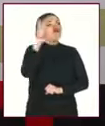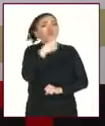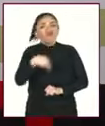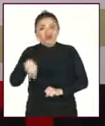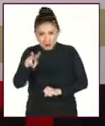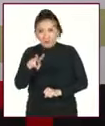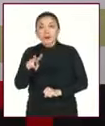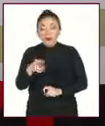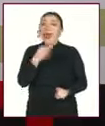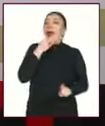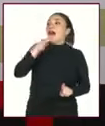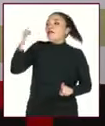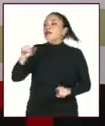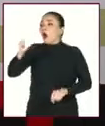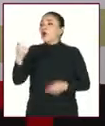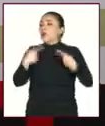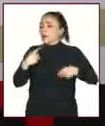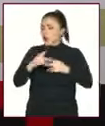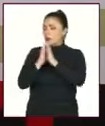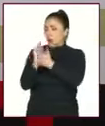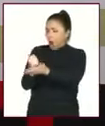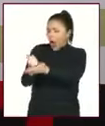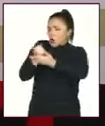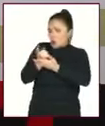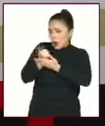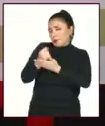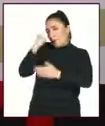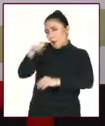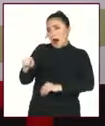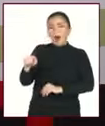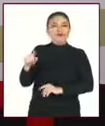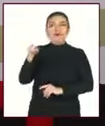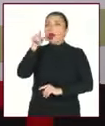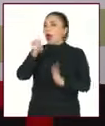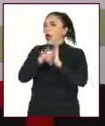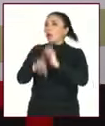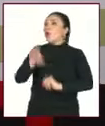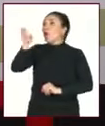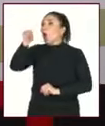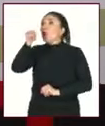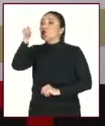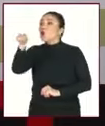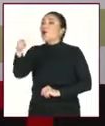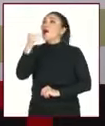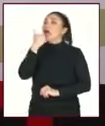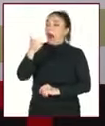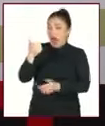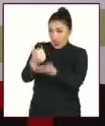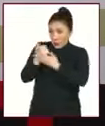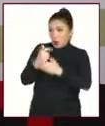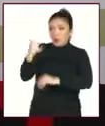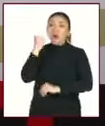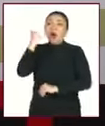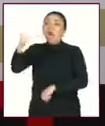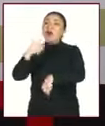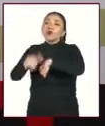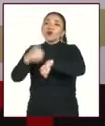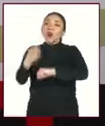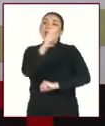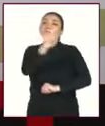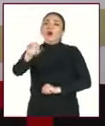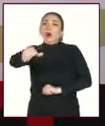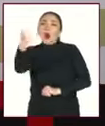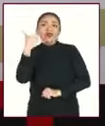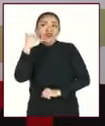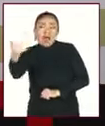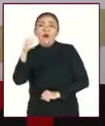siempre avisar a alguien más que nos pueda auxiliar, decirle tú, oye, ayúdame, ve, habla al 911 o avísale a